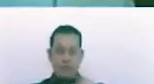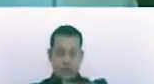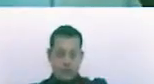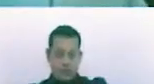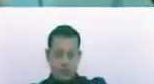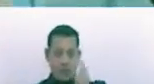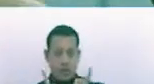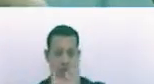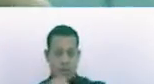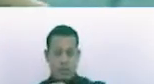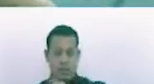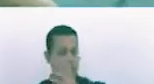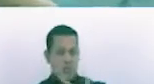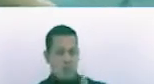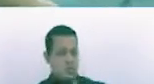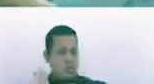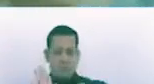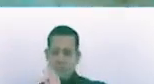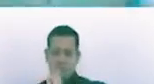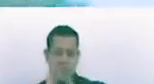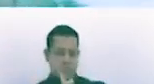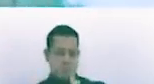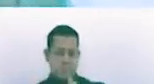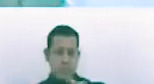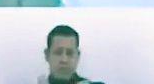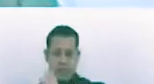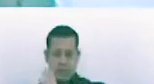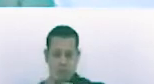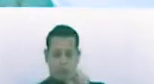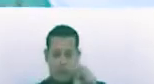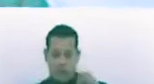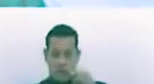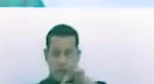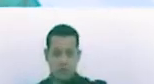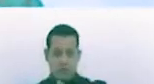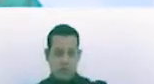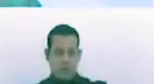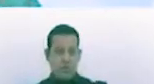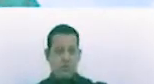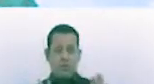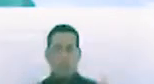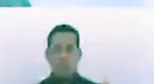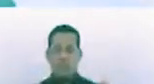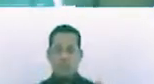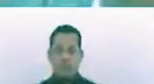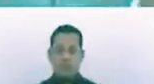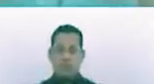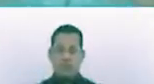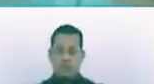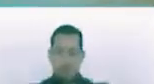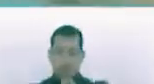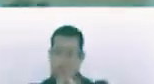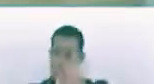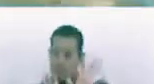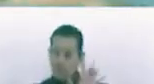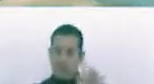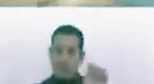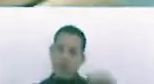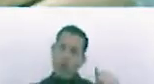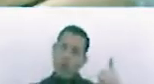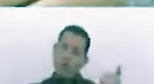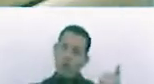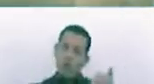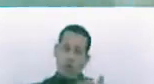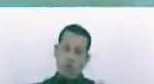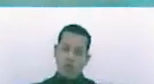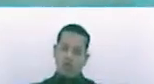domicilio. No nos estamos negando. Los que se negaron fueron ustedes con su voto. Hay que dejar claro eso. Otra cuestión